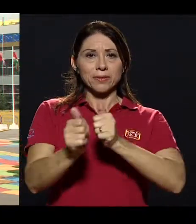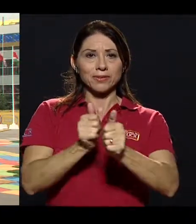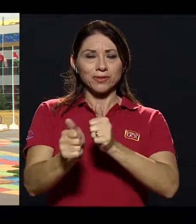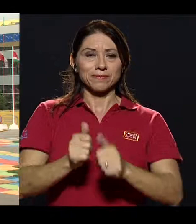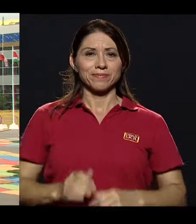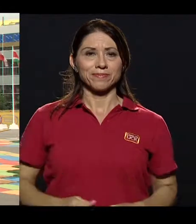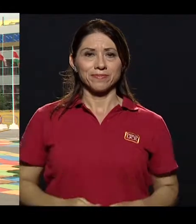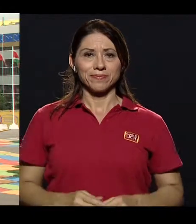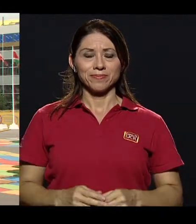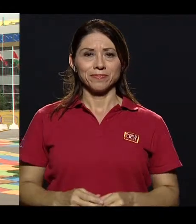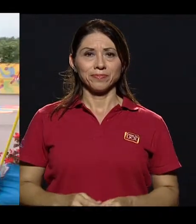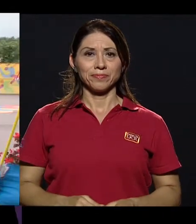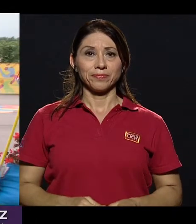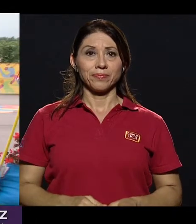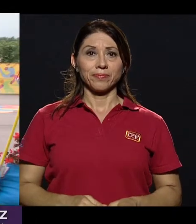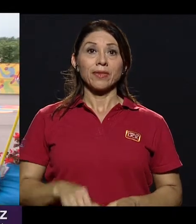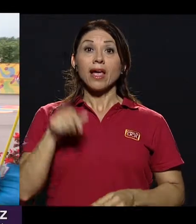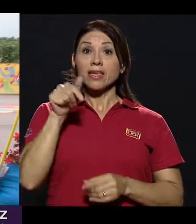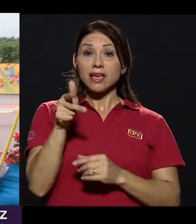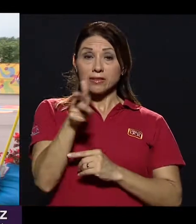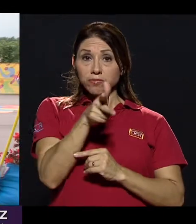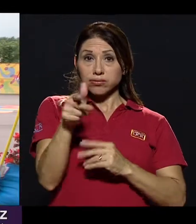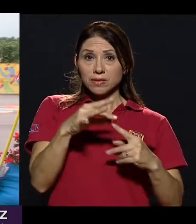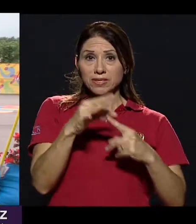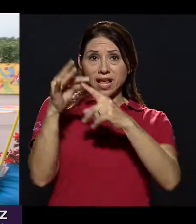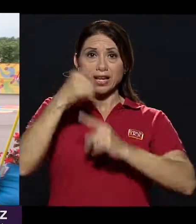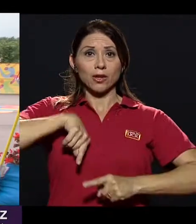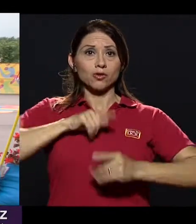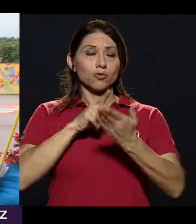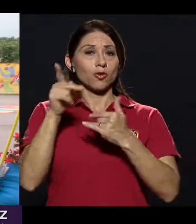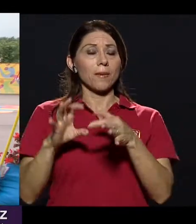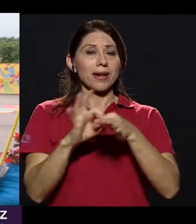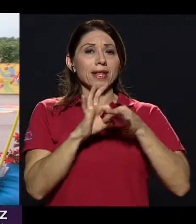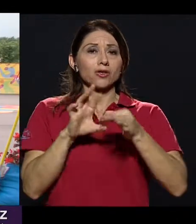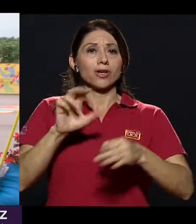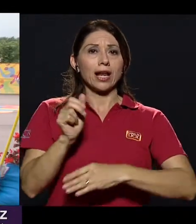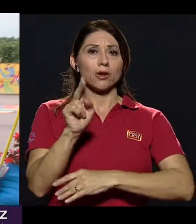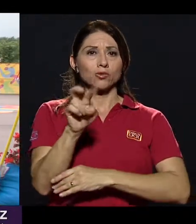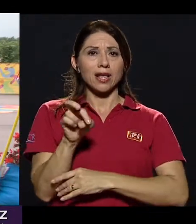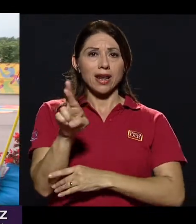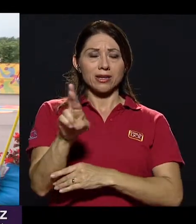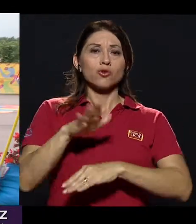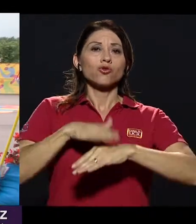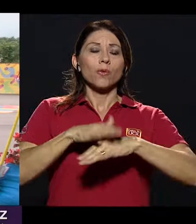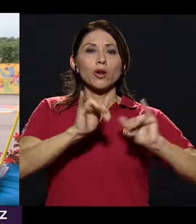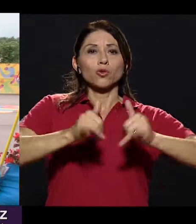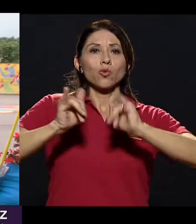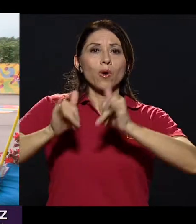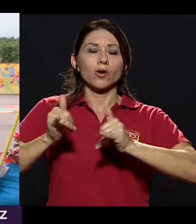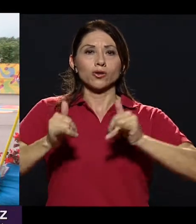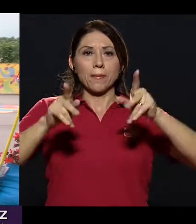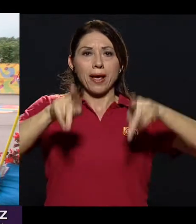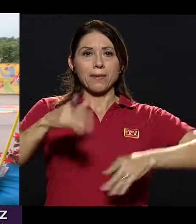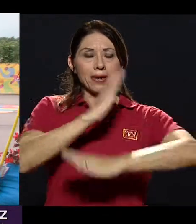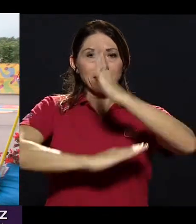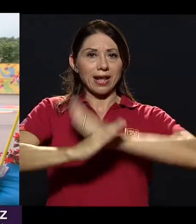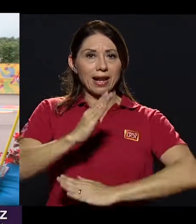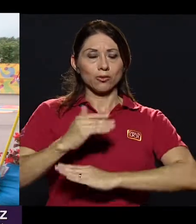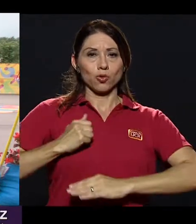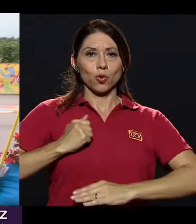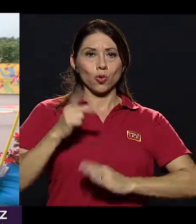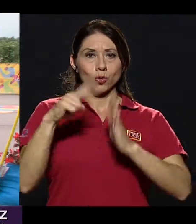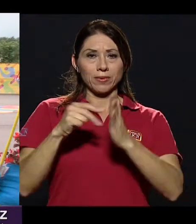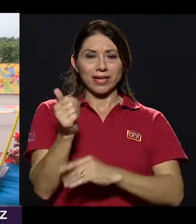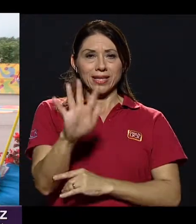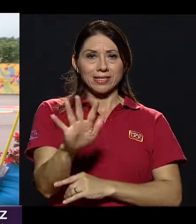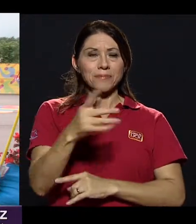certamen deportivo. Y en esta cobertura especial que hemos realizado Nexos de su canal UCR sobre los Juegos Parapanamericanos Toronto 2015, no